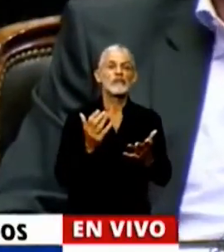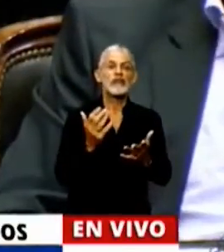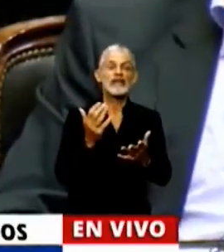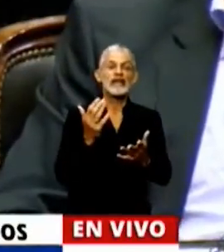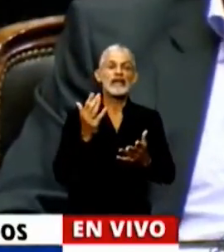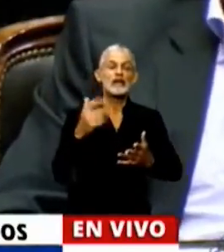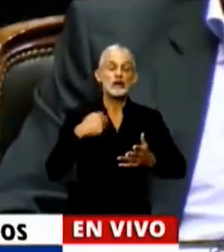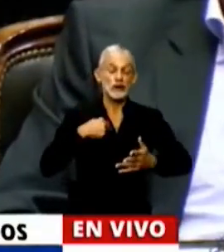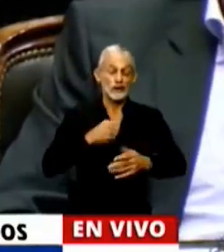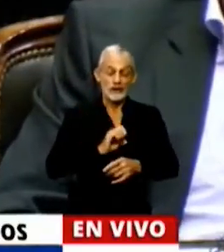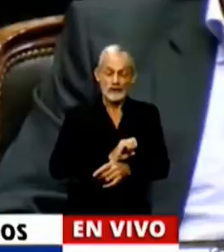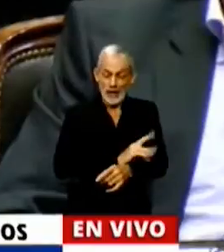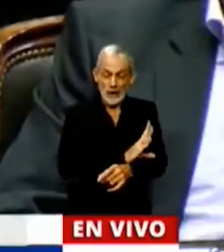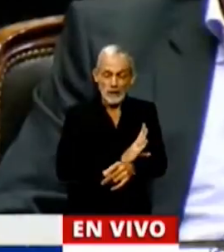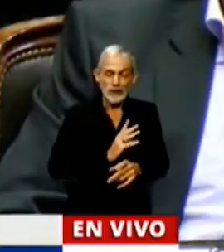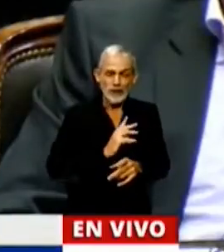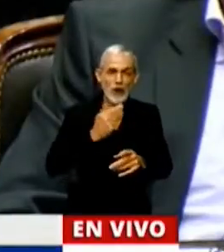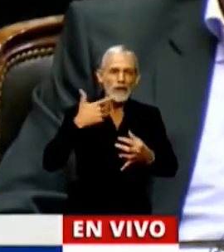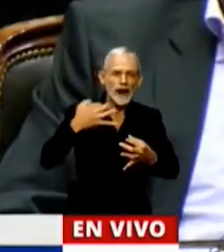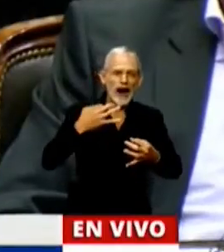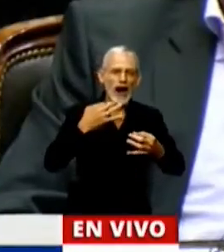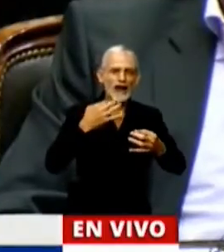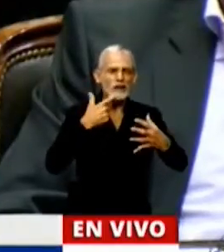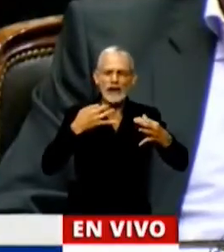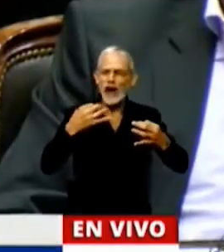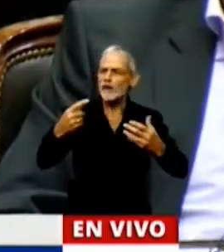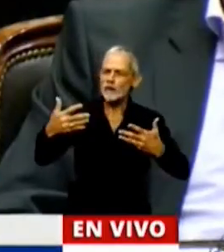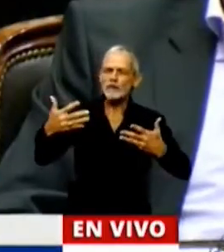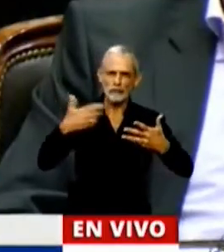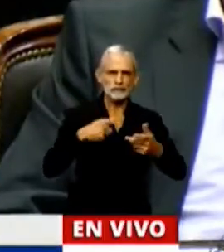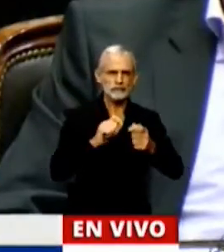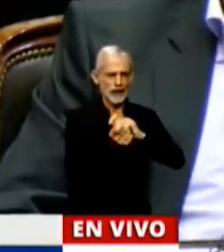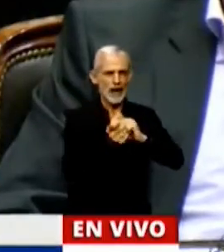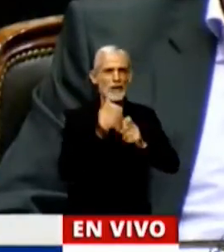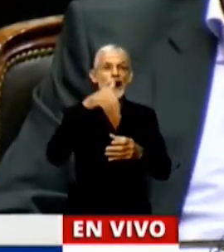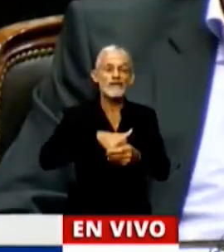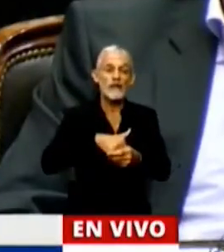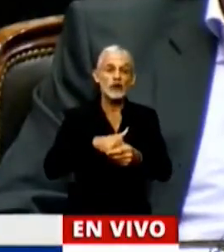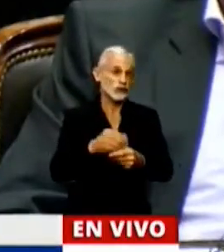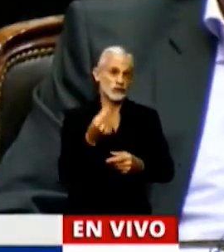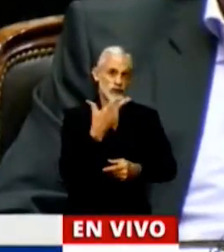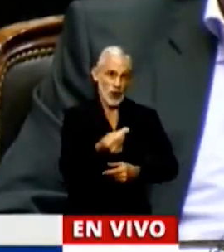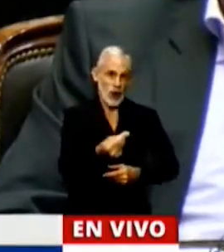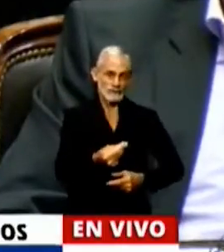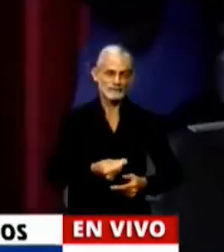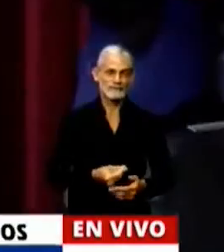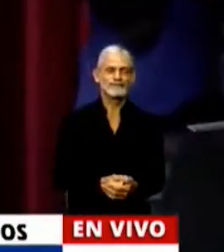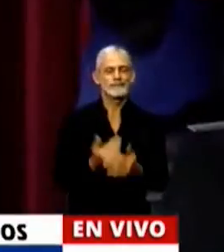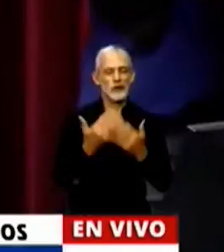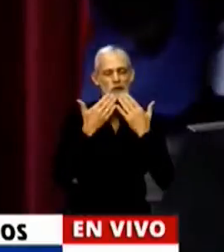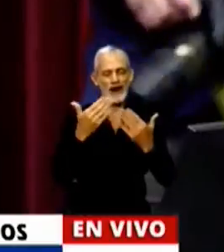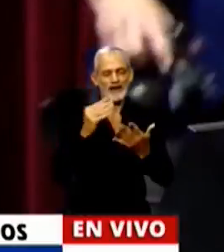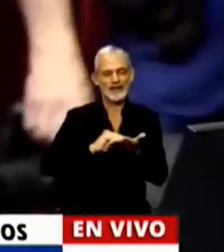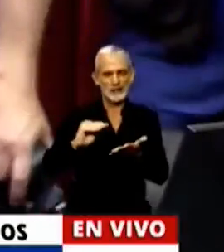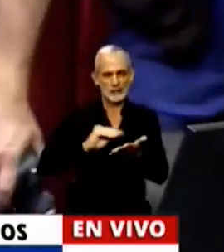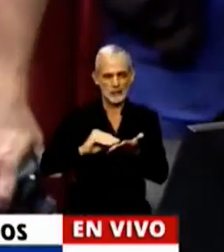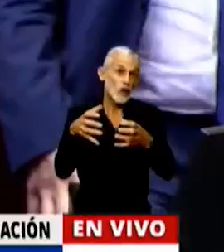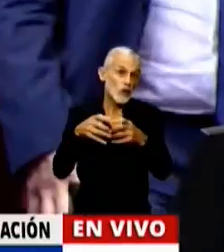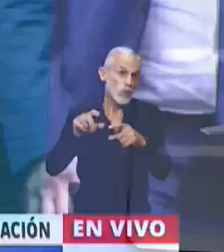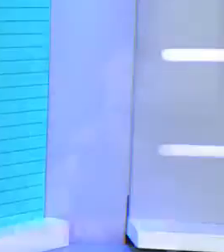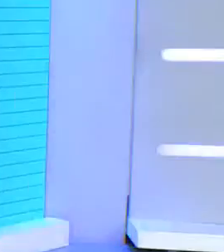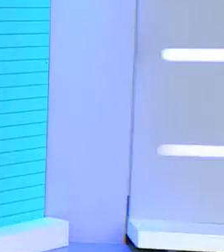5 minutos. Me emocionaron tantas verdades que escuché. Tengo que rectificar, mi voto es negativo. Gracias, diputado